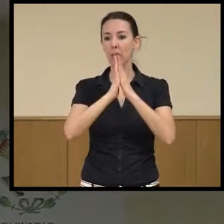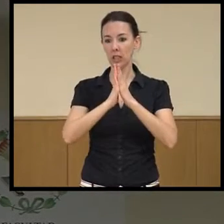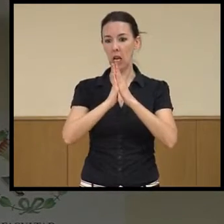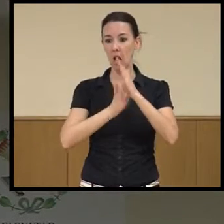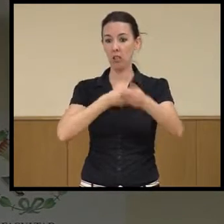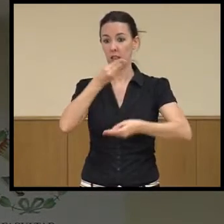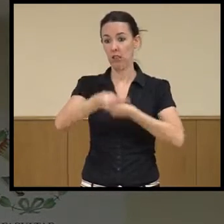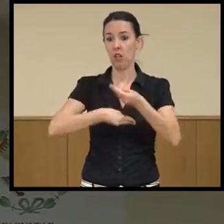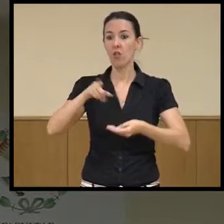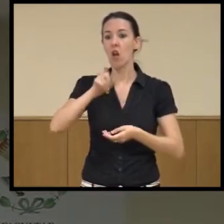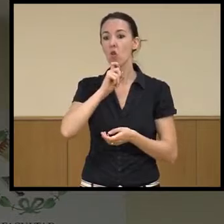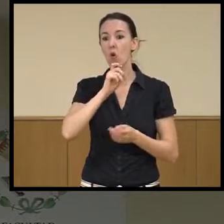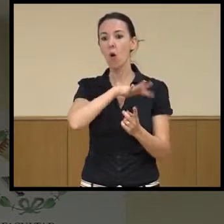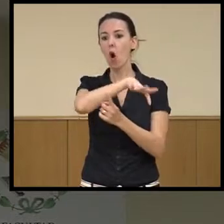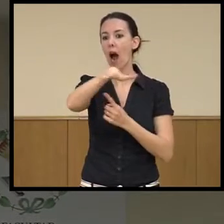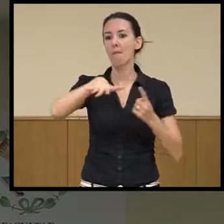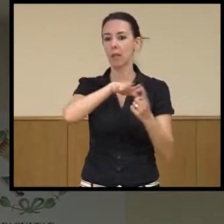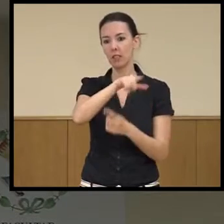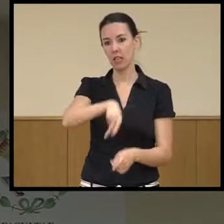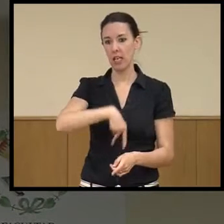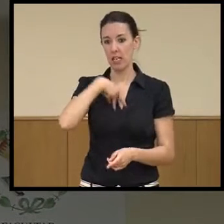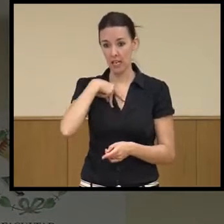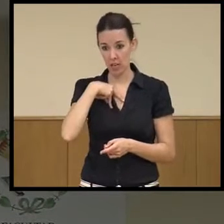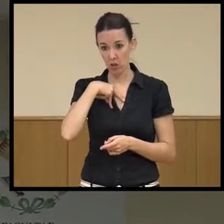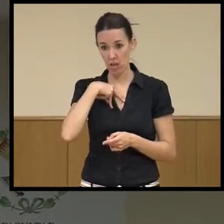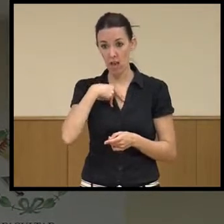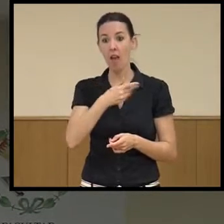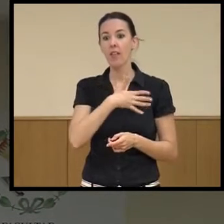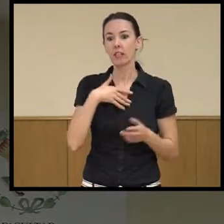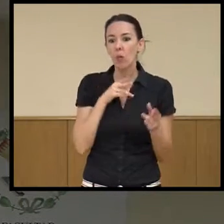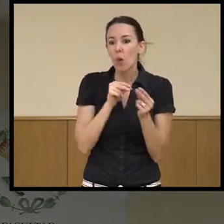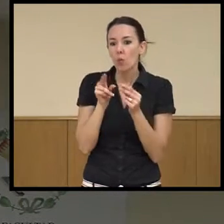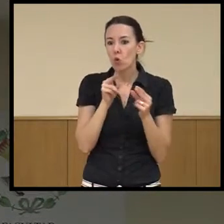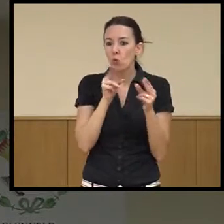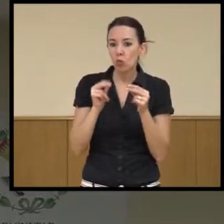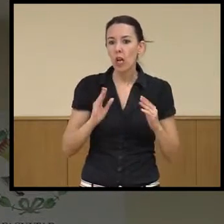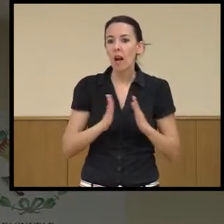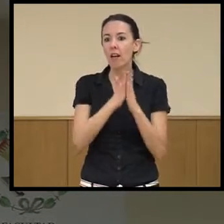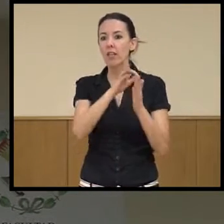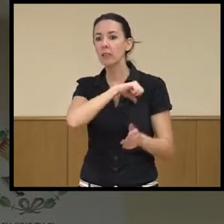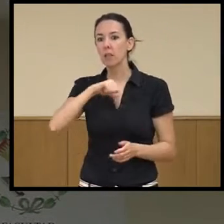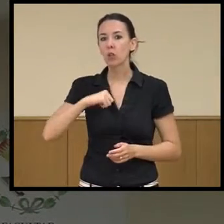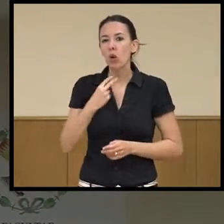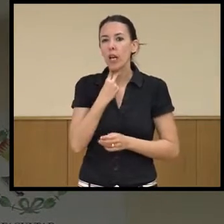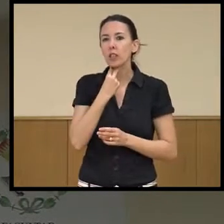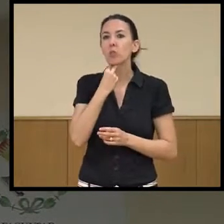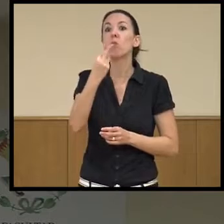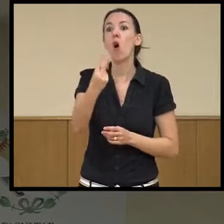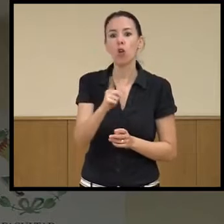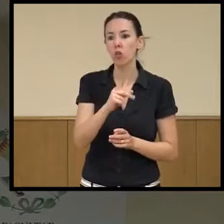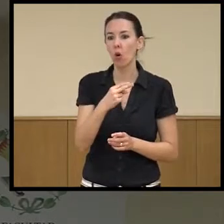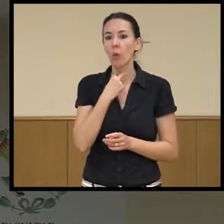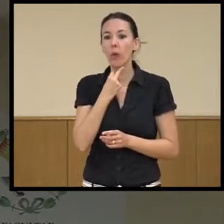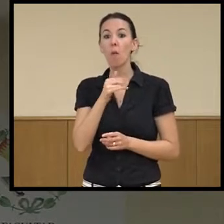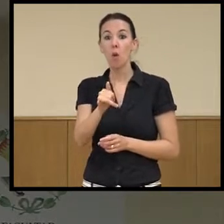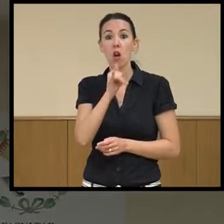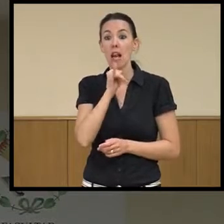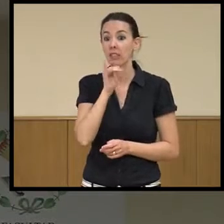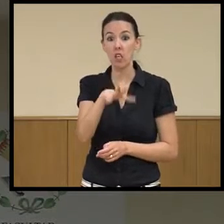a cabo en un ambiente generalizado de bisbiseos y murmullos, de rezos particulares a media voz, no entendían el latín,